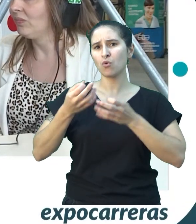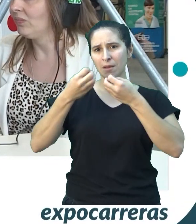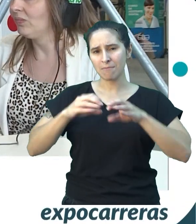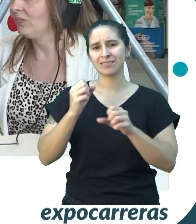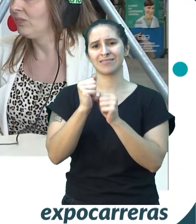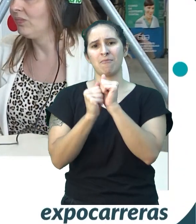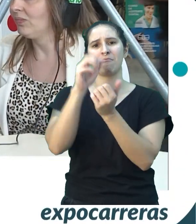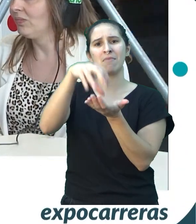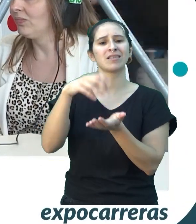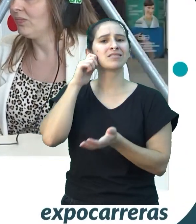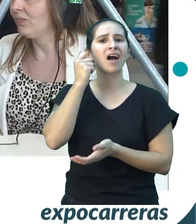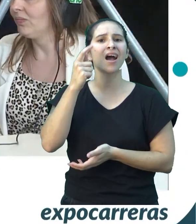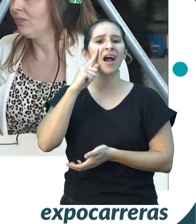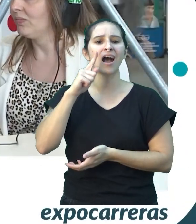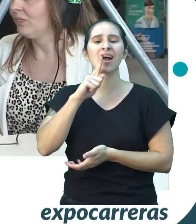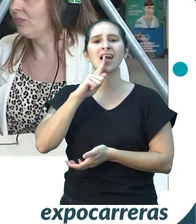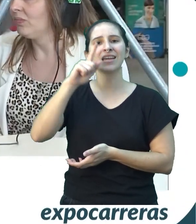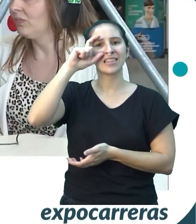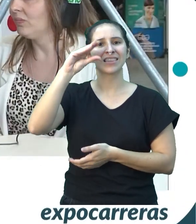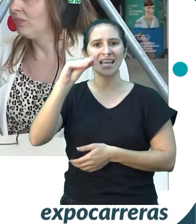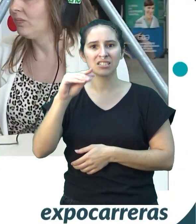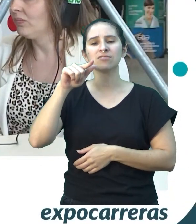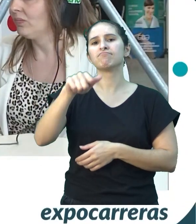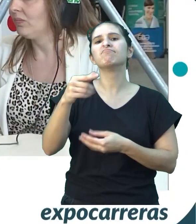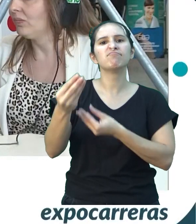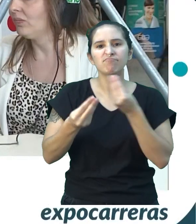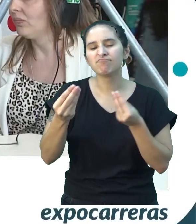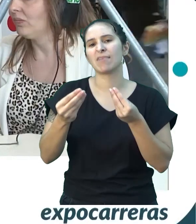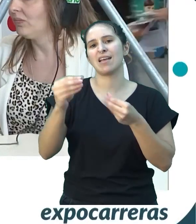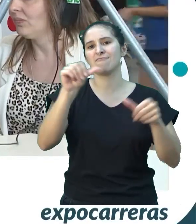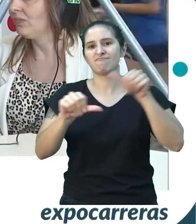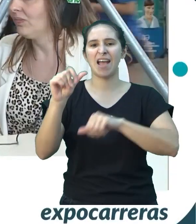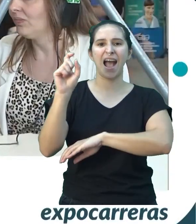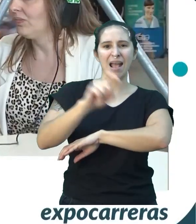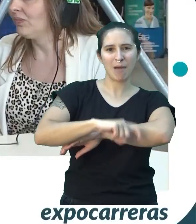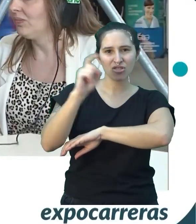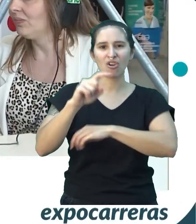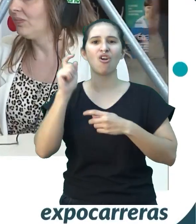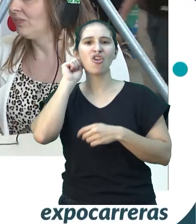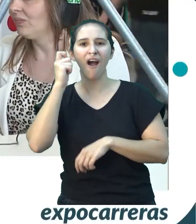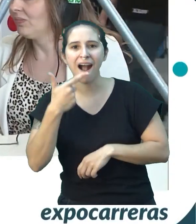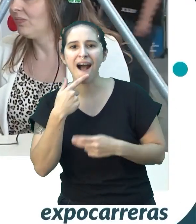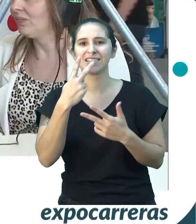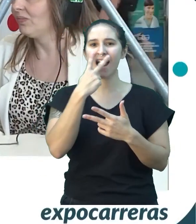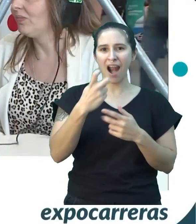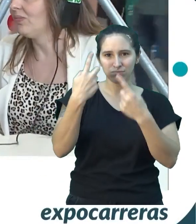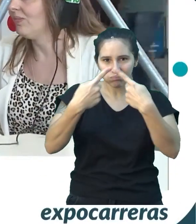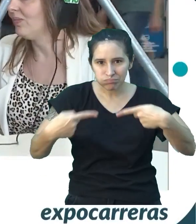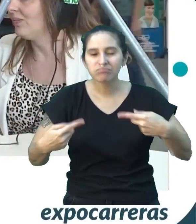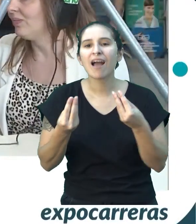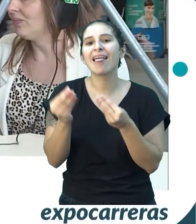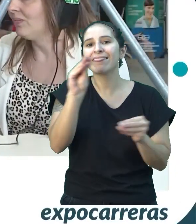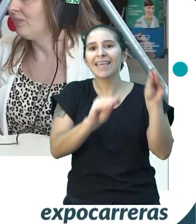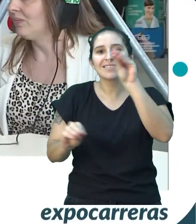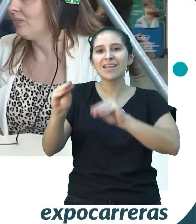empresa abocada al rubro petroquímico y energético, con estudios en gas y petróleo, que se dedica a hacer diseño de ingeniería